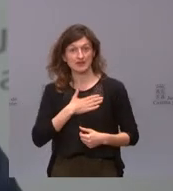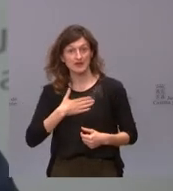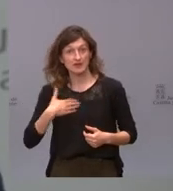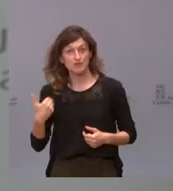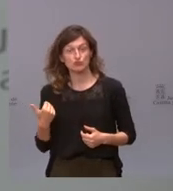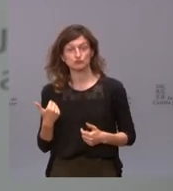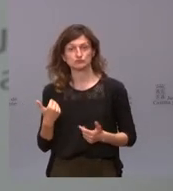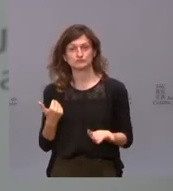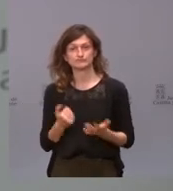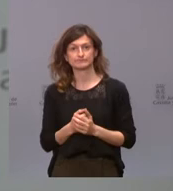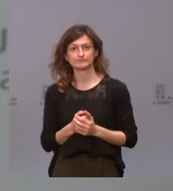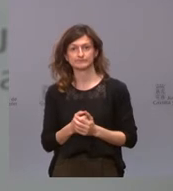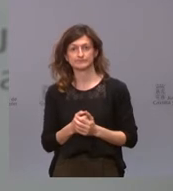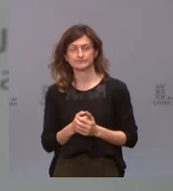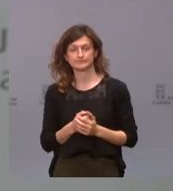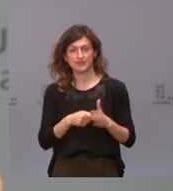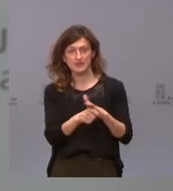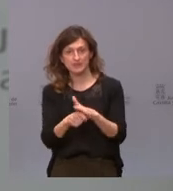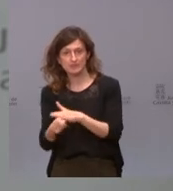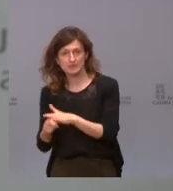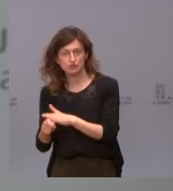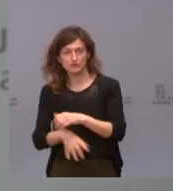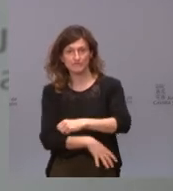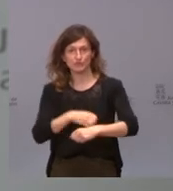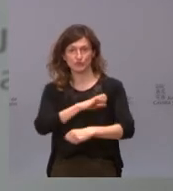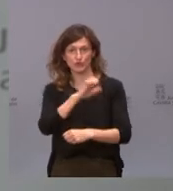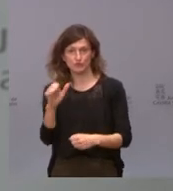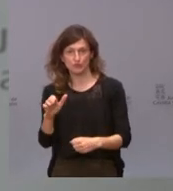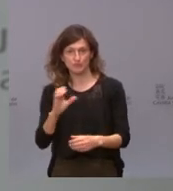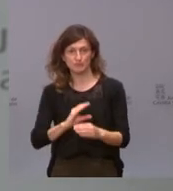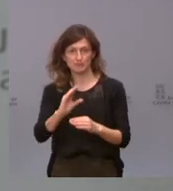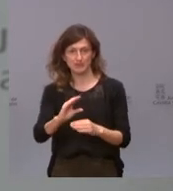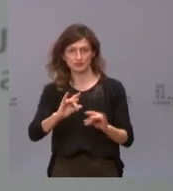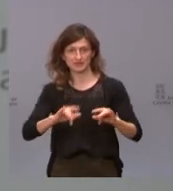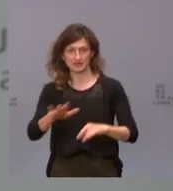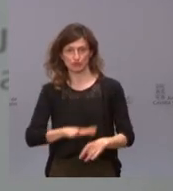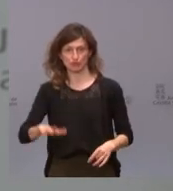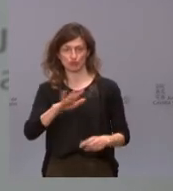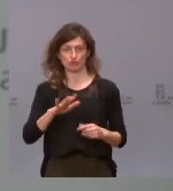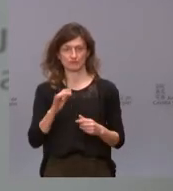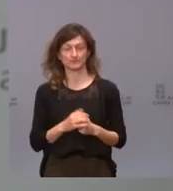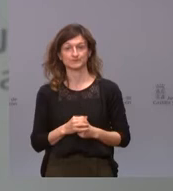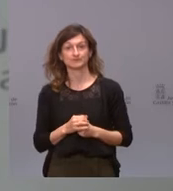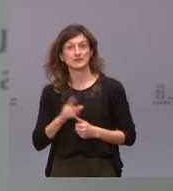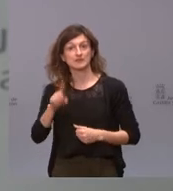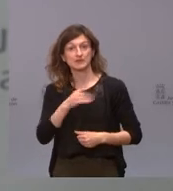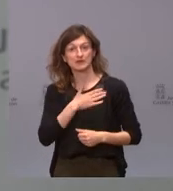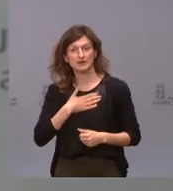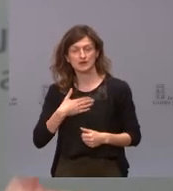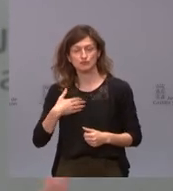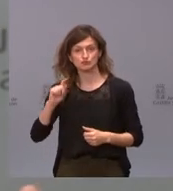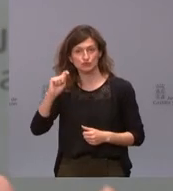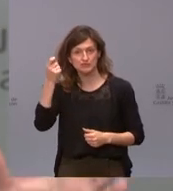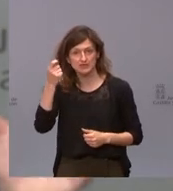desde luego que haya esa inversión de los fondos europeos en nuestro territorio aspiramos a conseguir